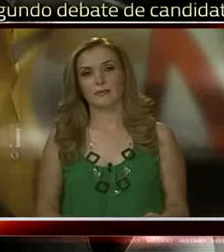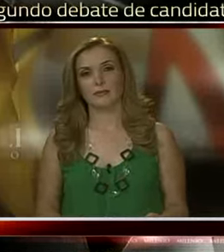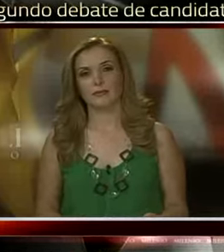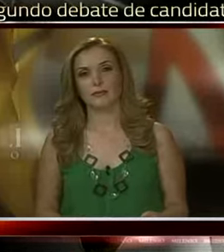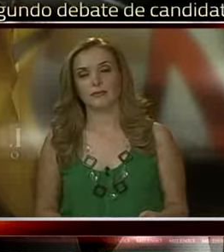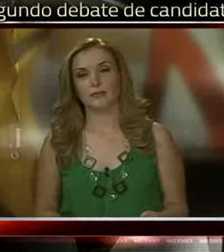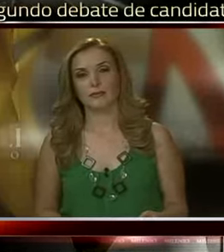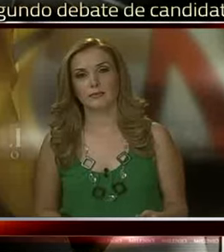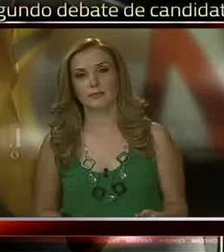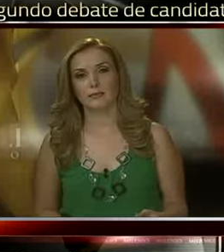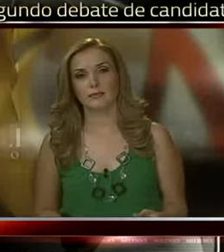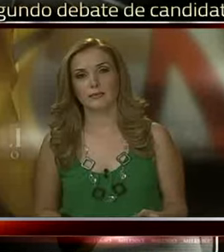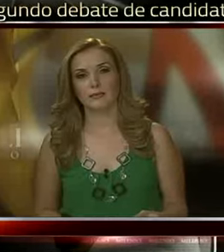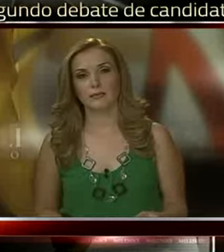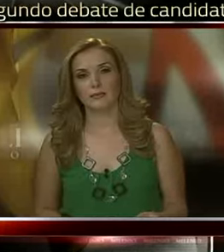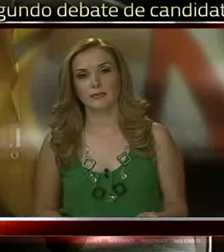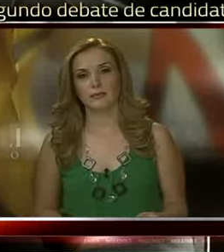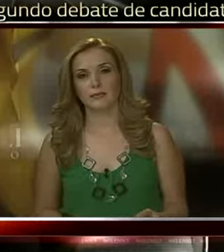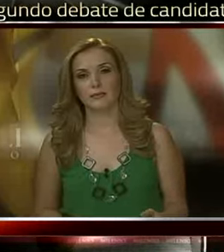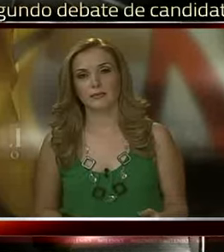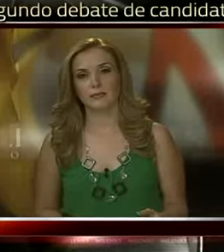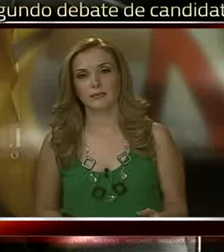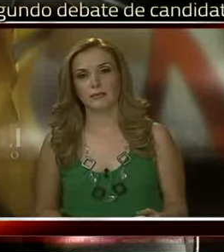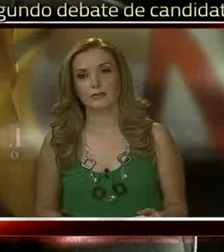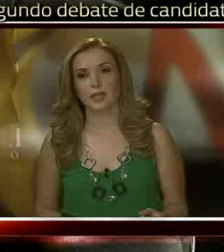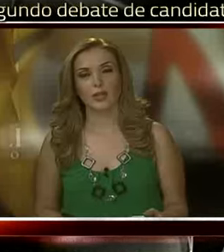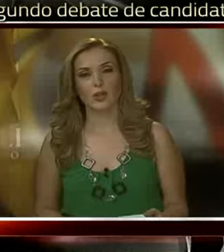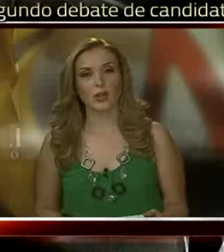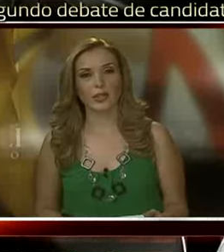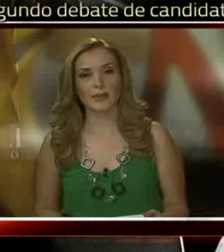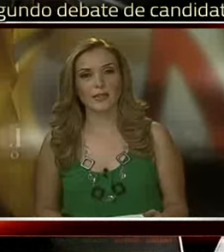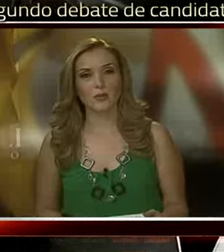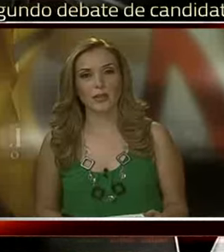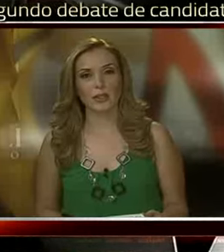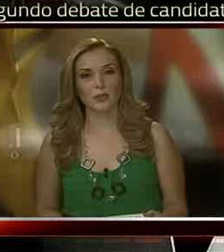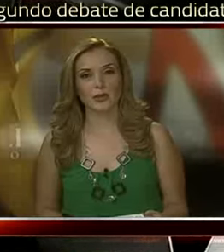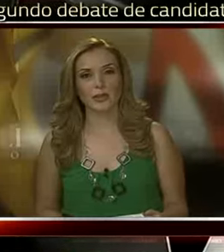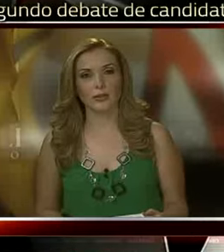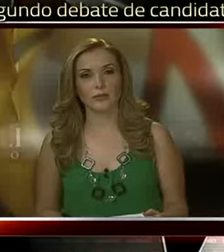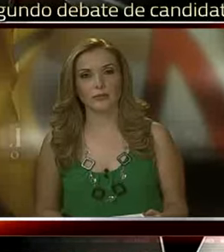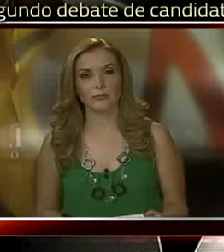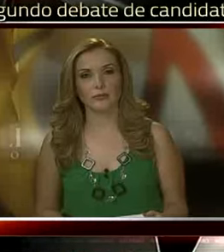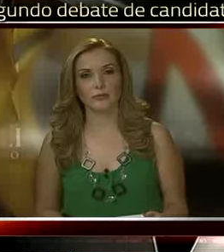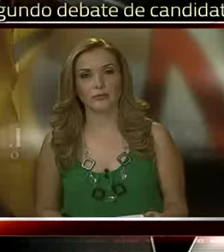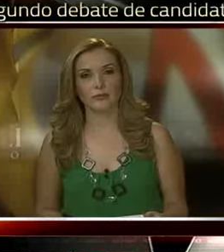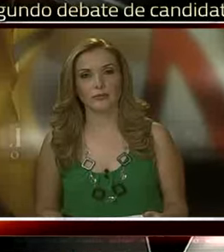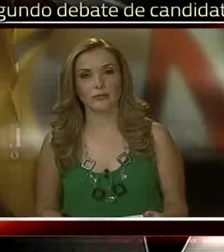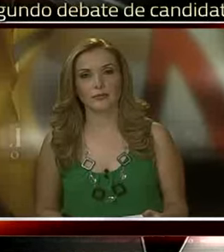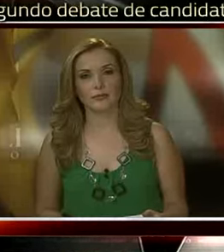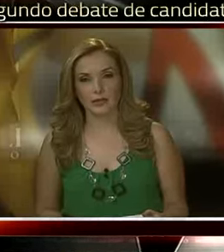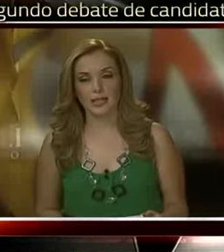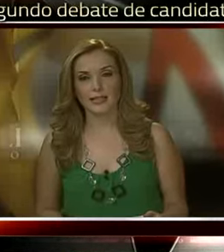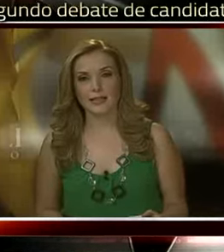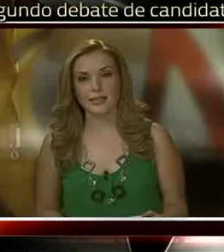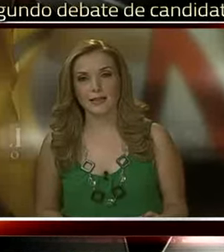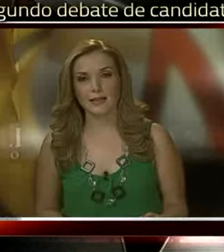porque las circunstancias en el Distrito Federal y en mi país cambian. ¿No otra vez desde un partido político? No,